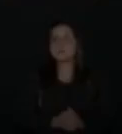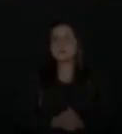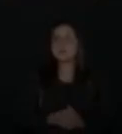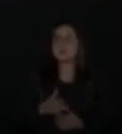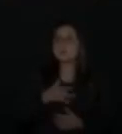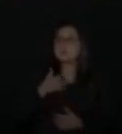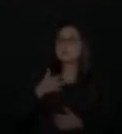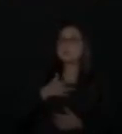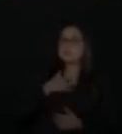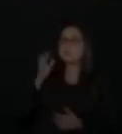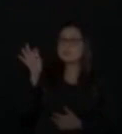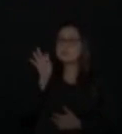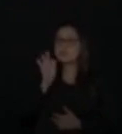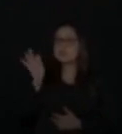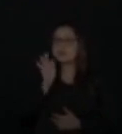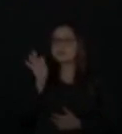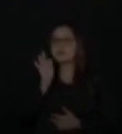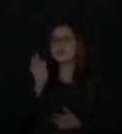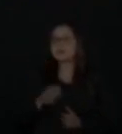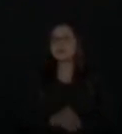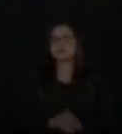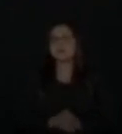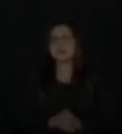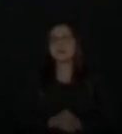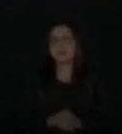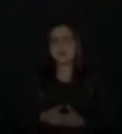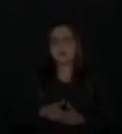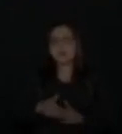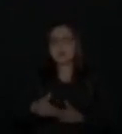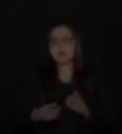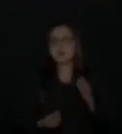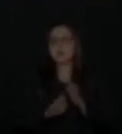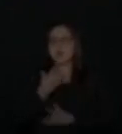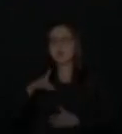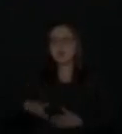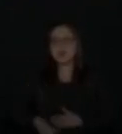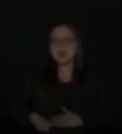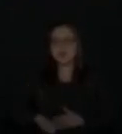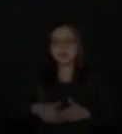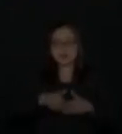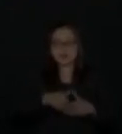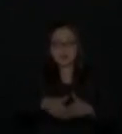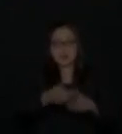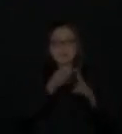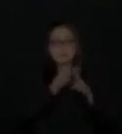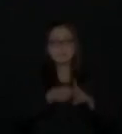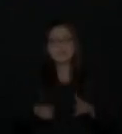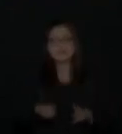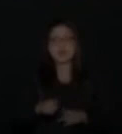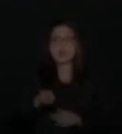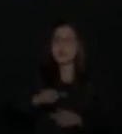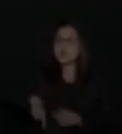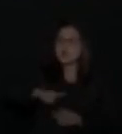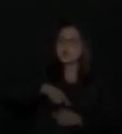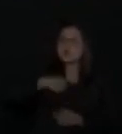suponerse, esta nueva etapa la vamos a iniciar sin perseguir a